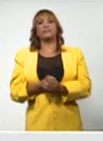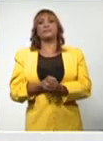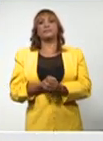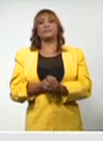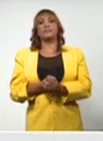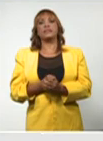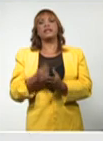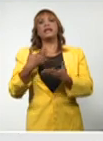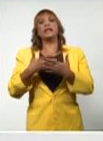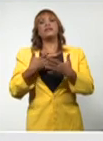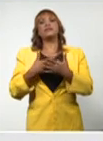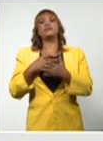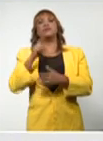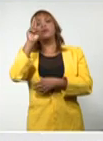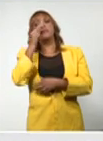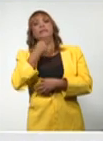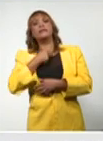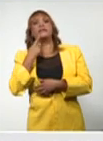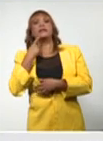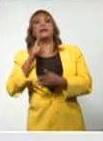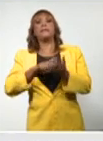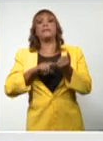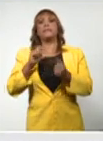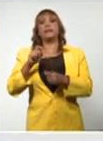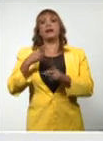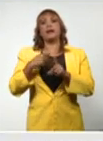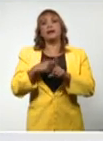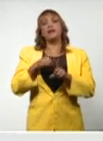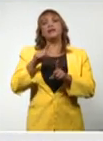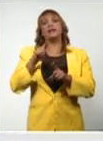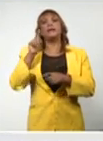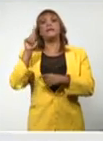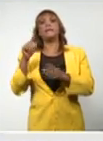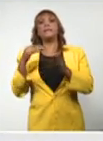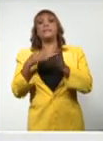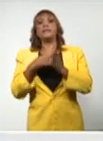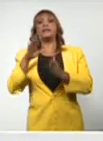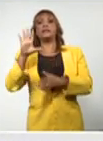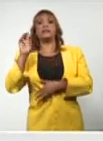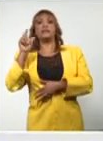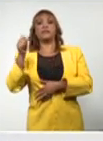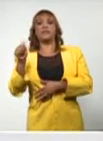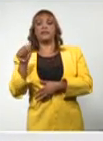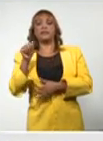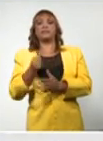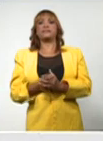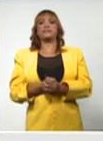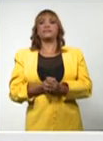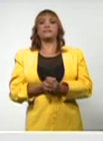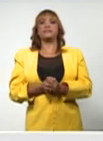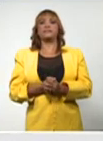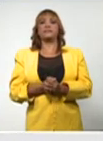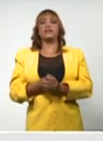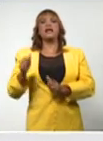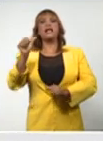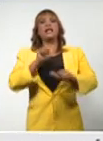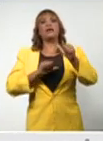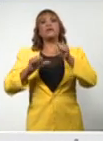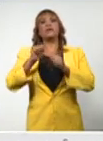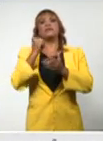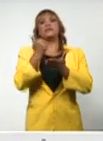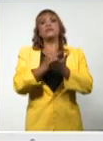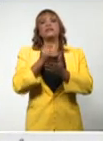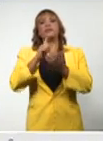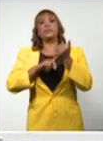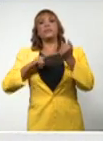de Medicina Tropical Pedro Curí procesaron 1.510. Los de los laboratorios de los Centros Provinciales